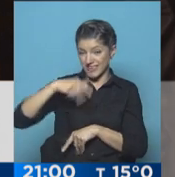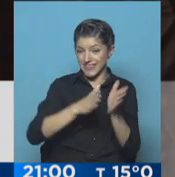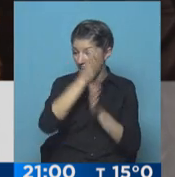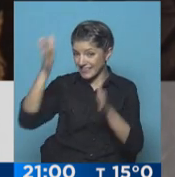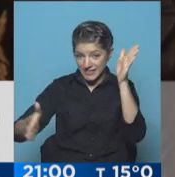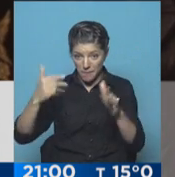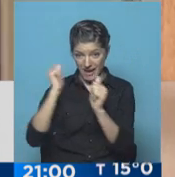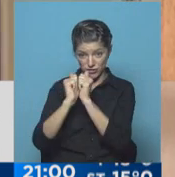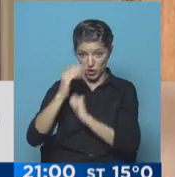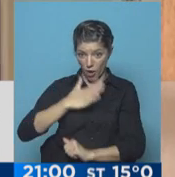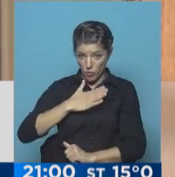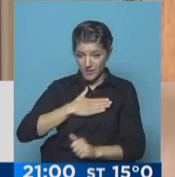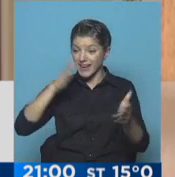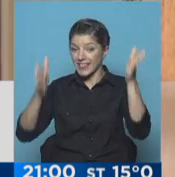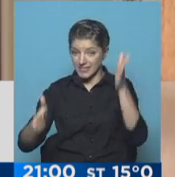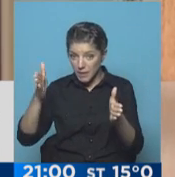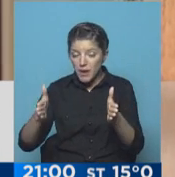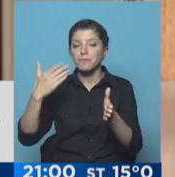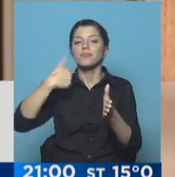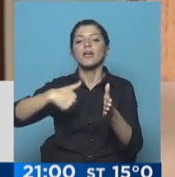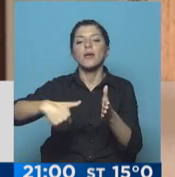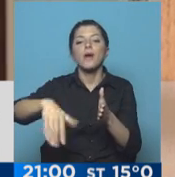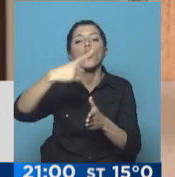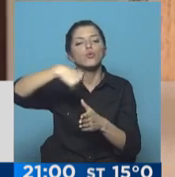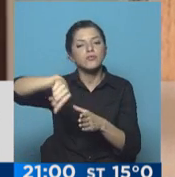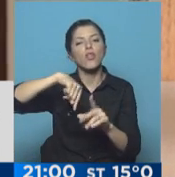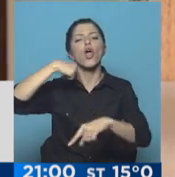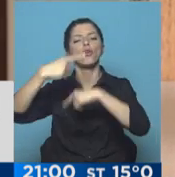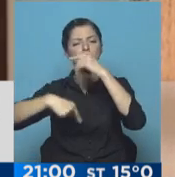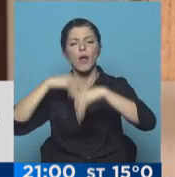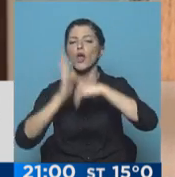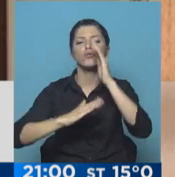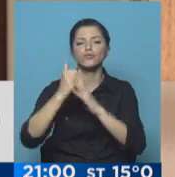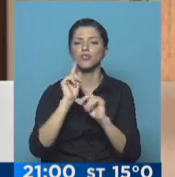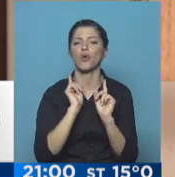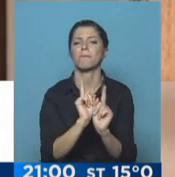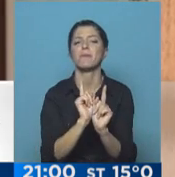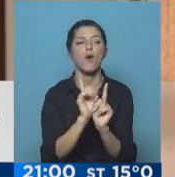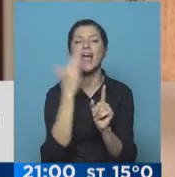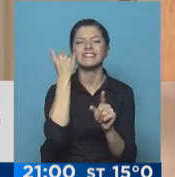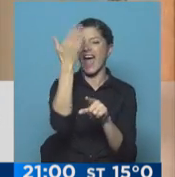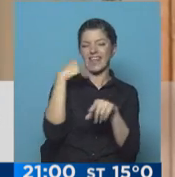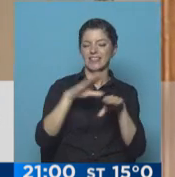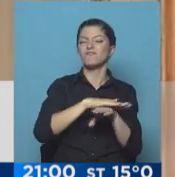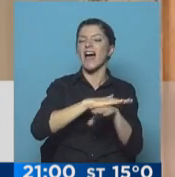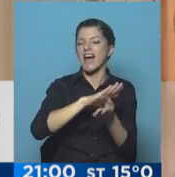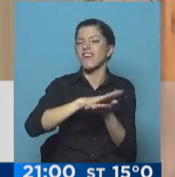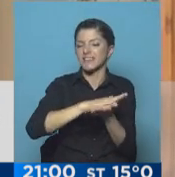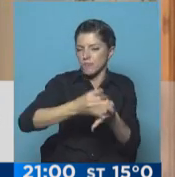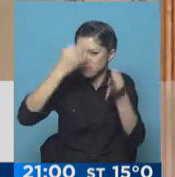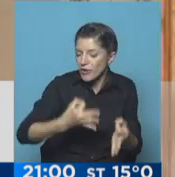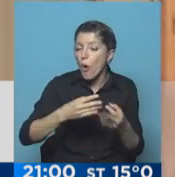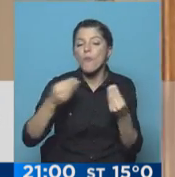histórica, que van a poder seguir construyendo sobre ladrillos, porque dejamos